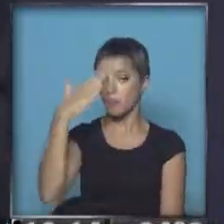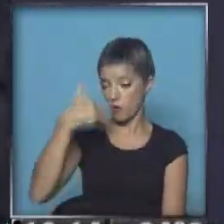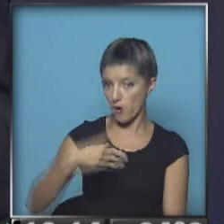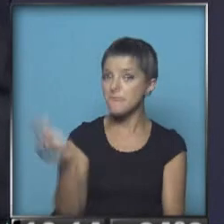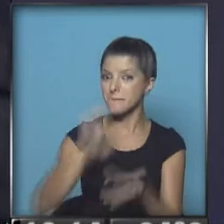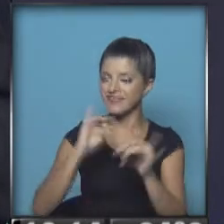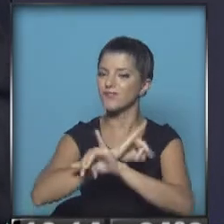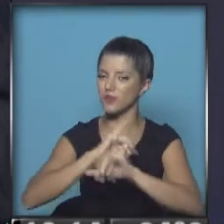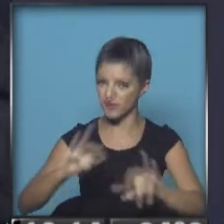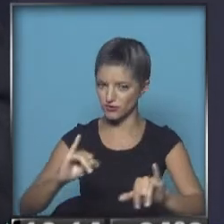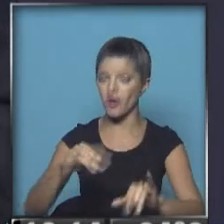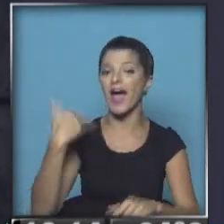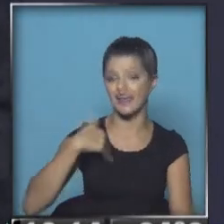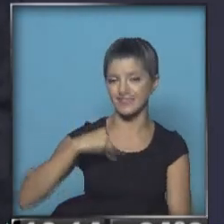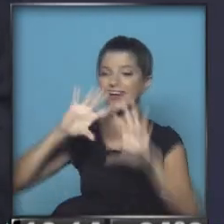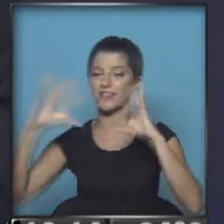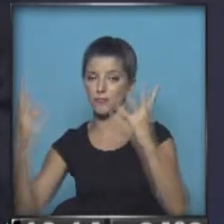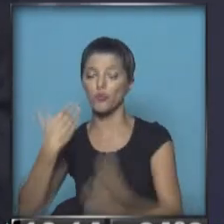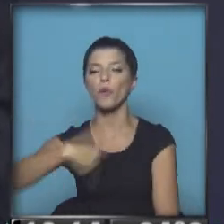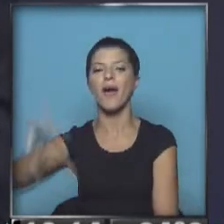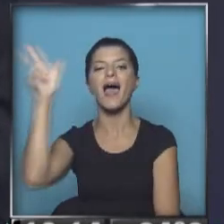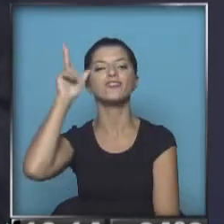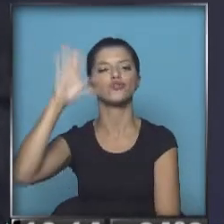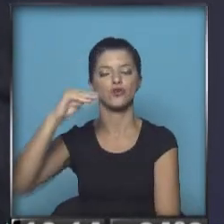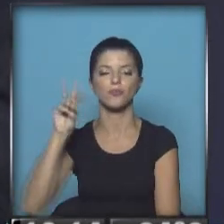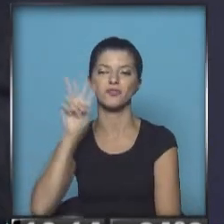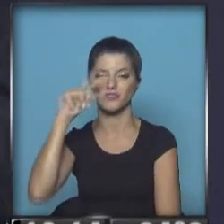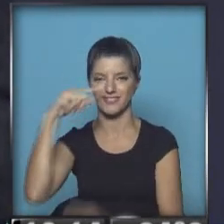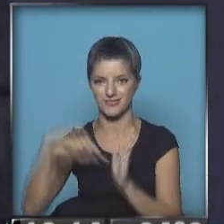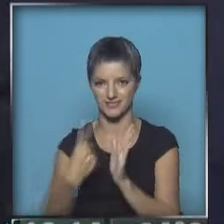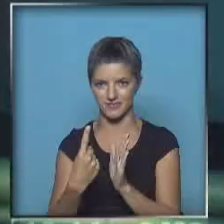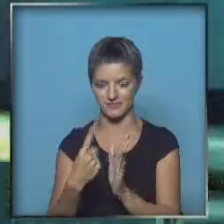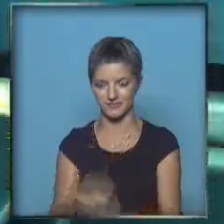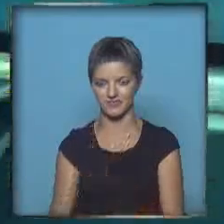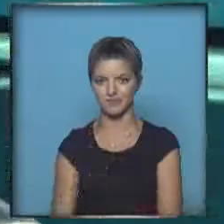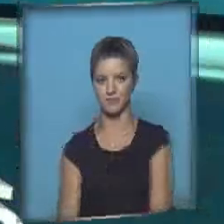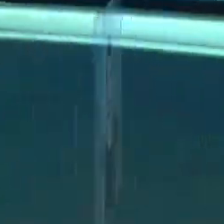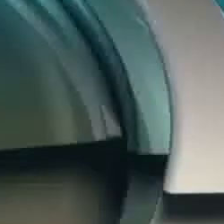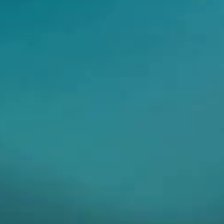toda la información de nuestro país y del mundo en instantes a las 20 en la edición central de Visión 7. Los esperamos.